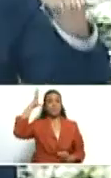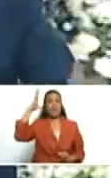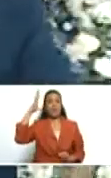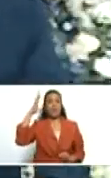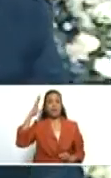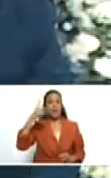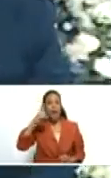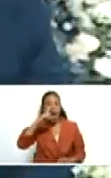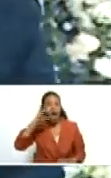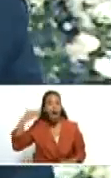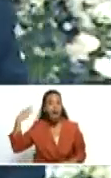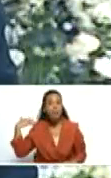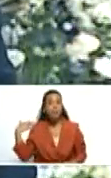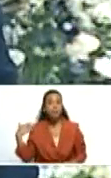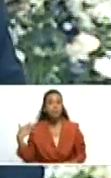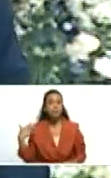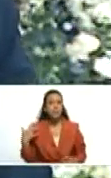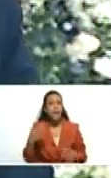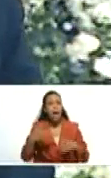de mucho tiempo atrás.